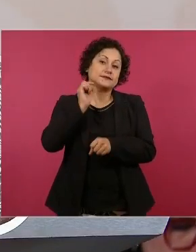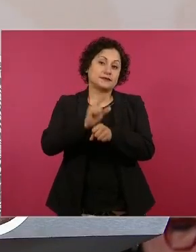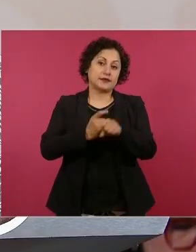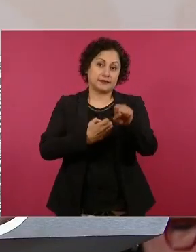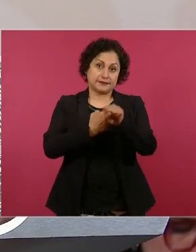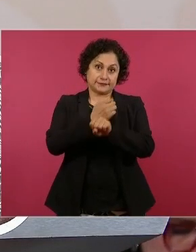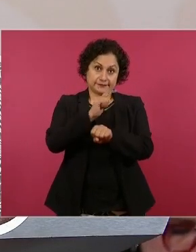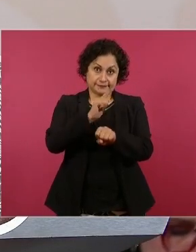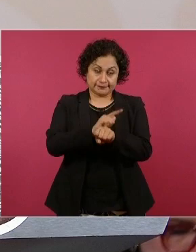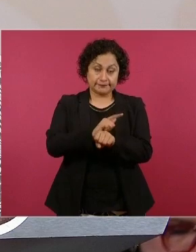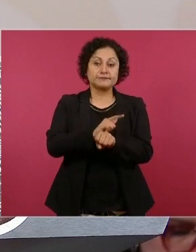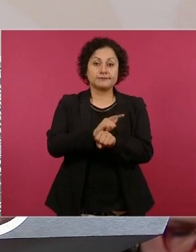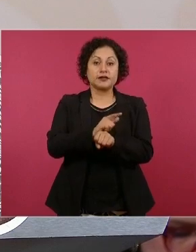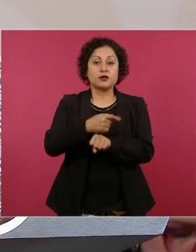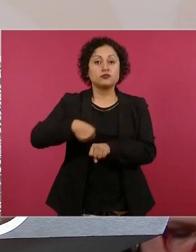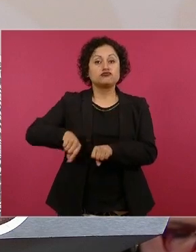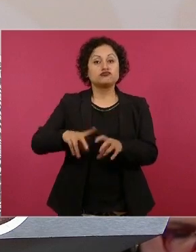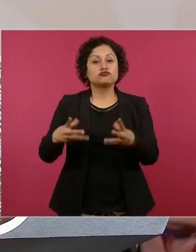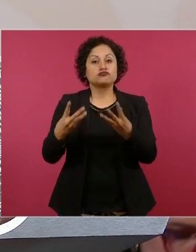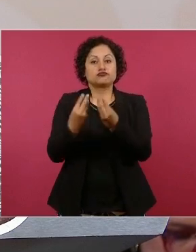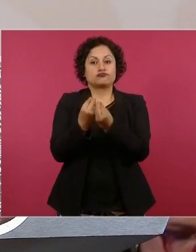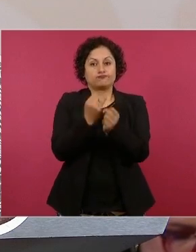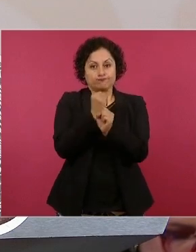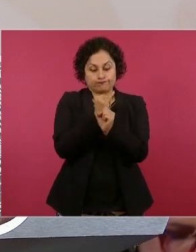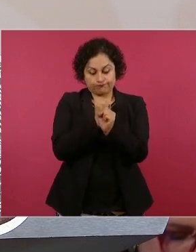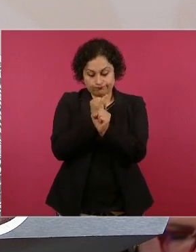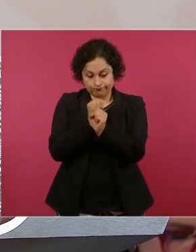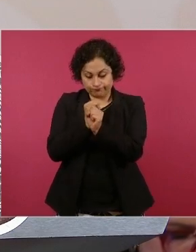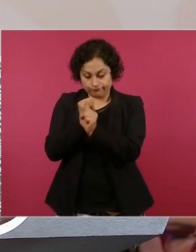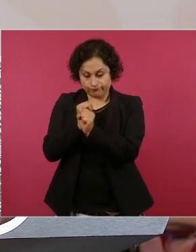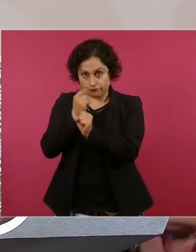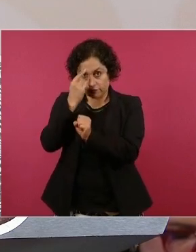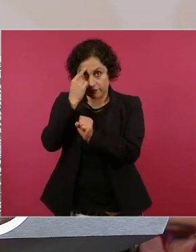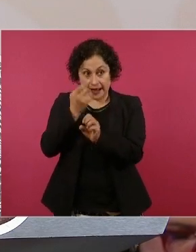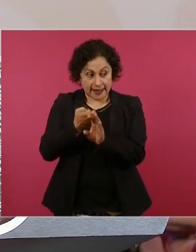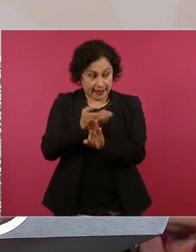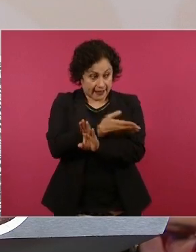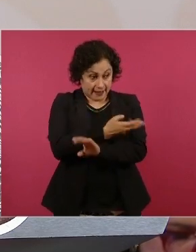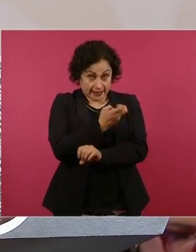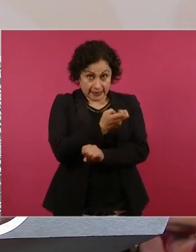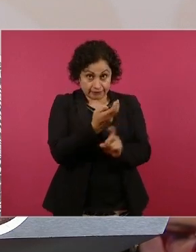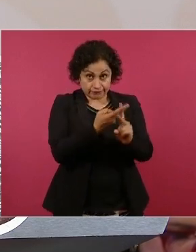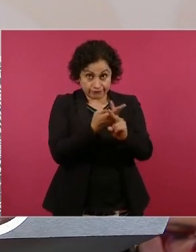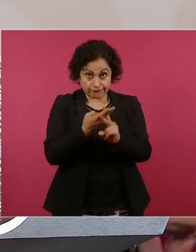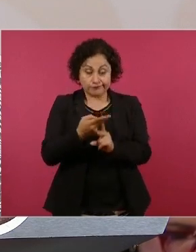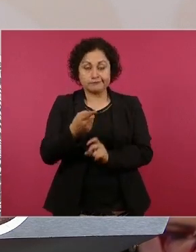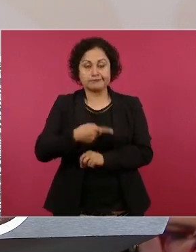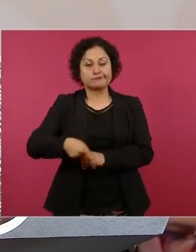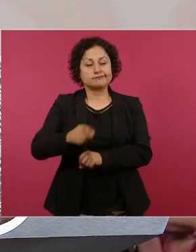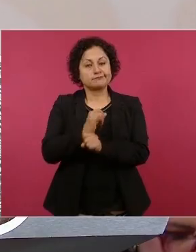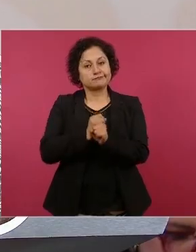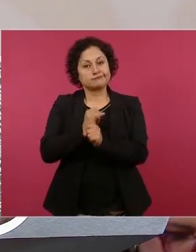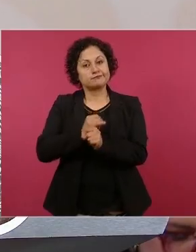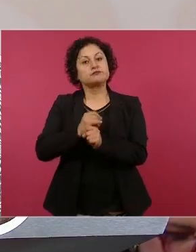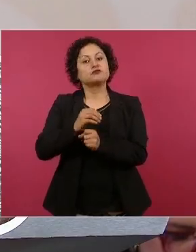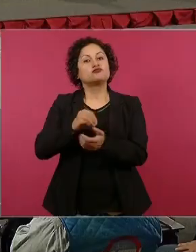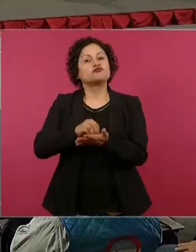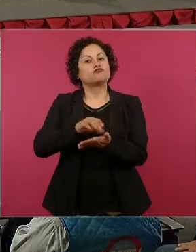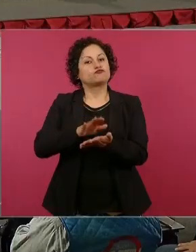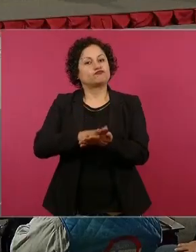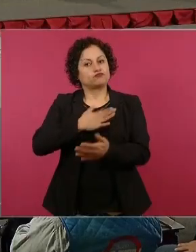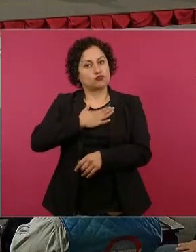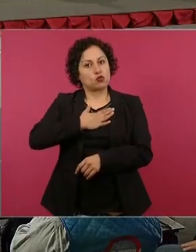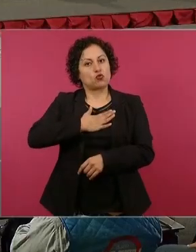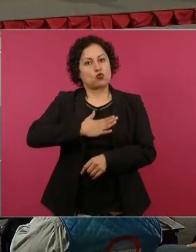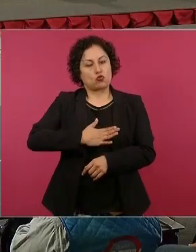de las investigaciones para que haya justicia. El Gobierno de México trabaja de forma